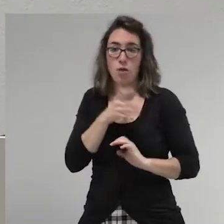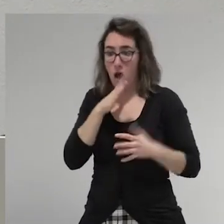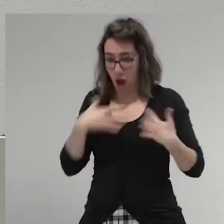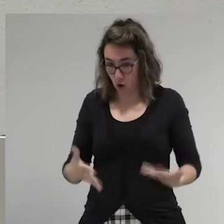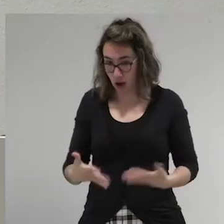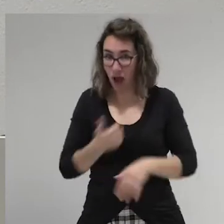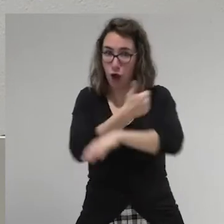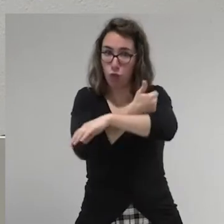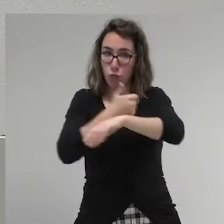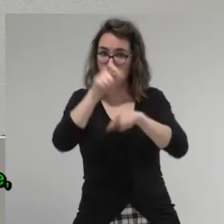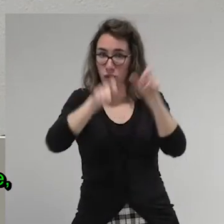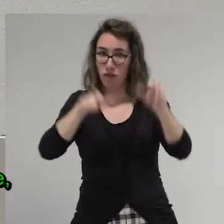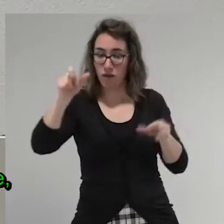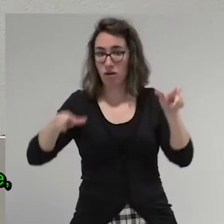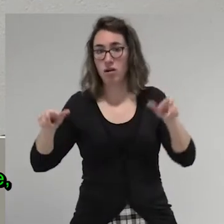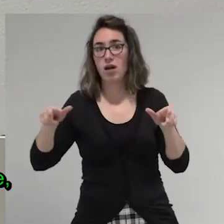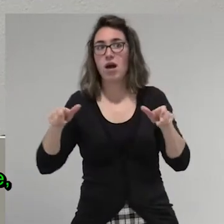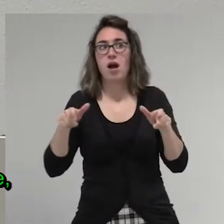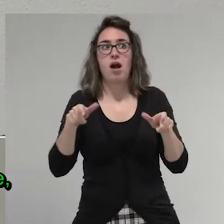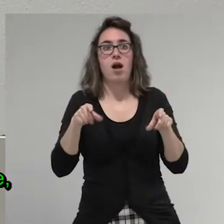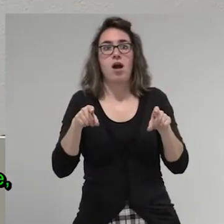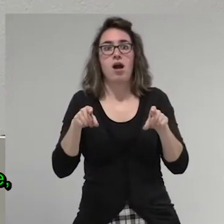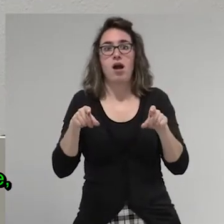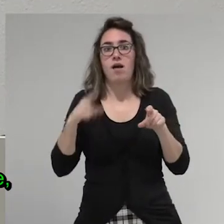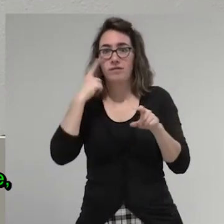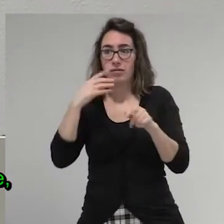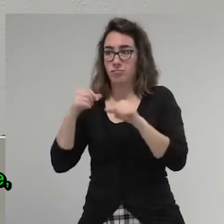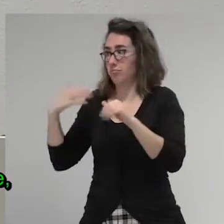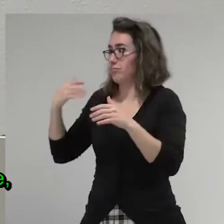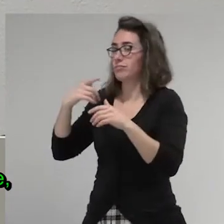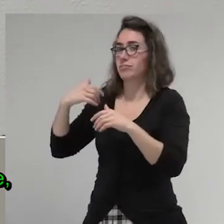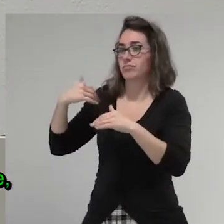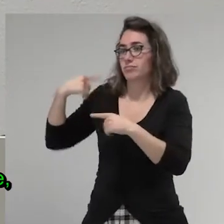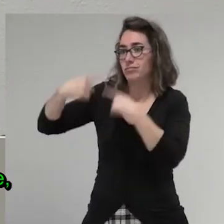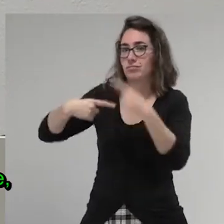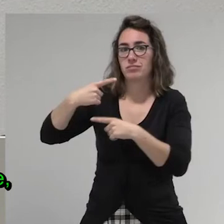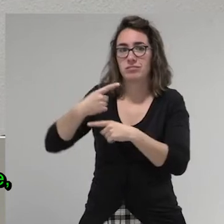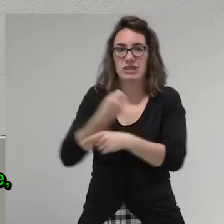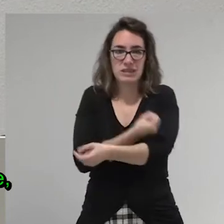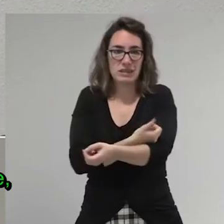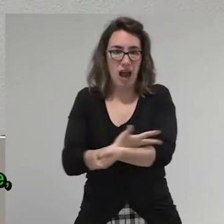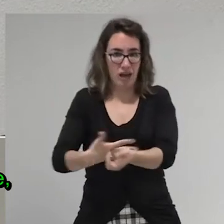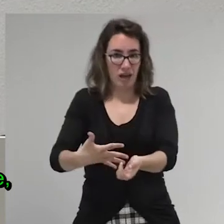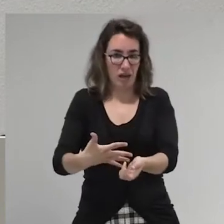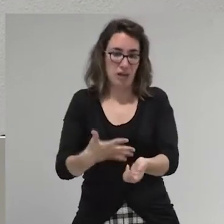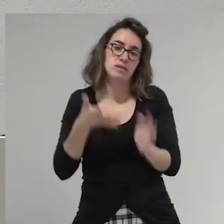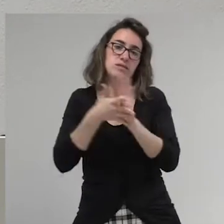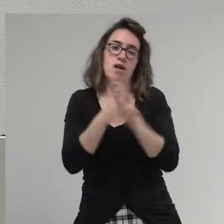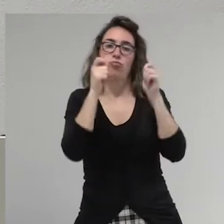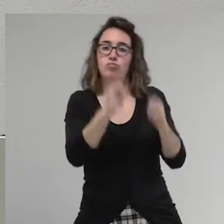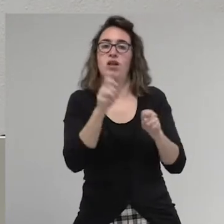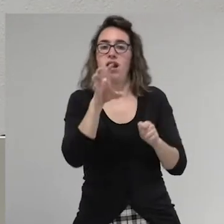ciudadanía iuris sanguis, es decir, por descendencia, por sangre, yo creo que tiene mucho que ver con